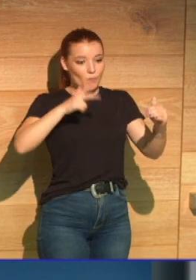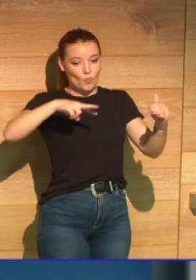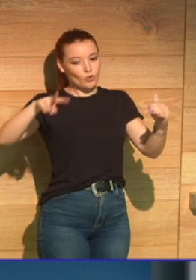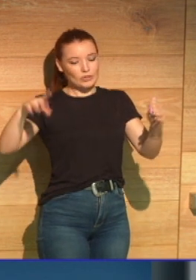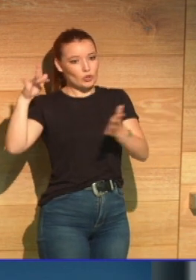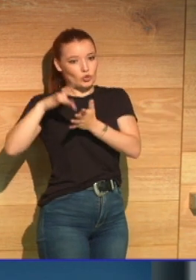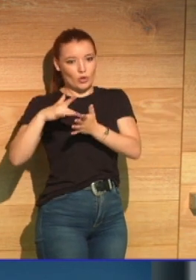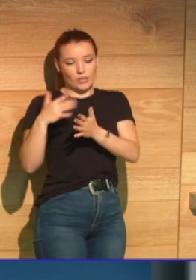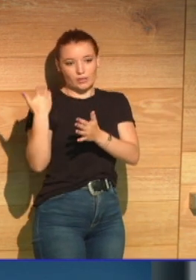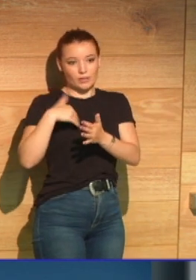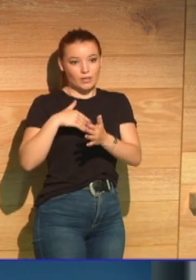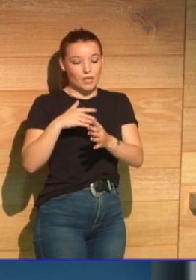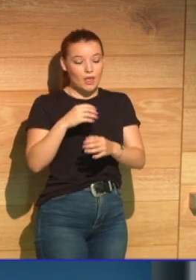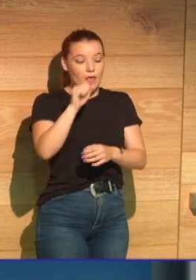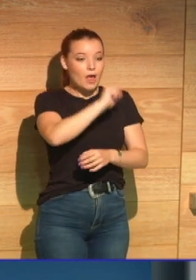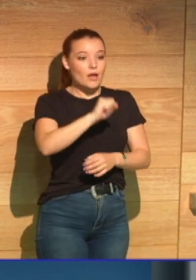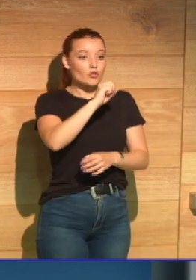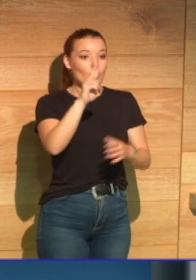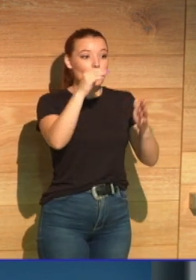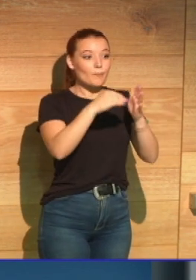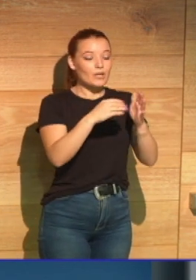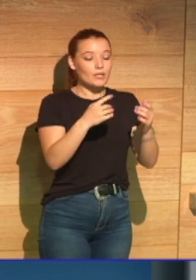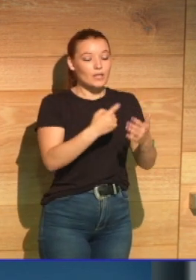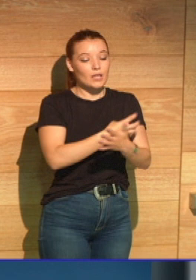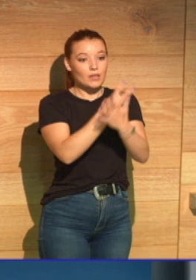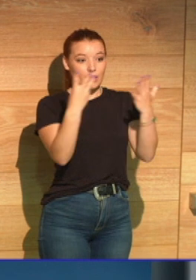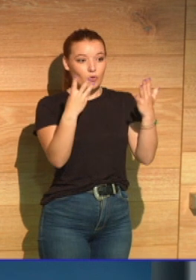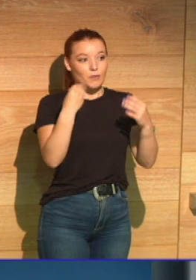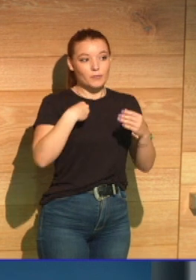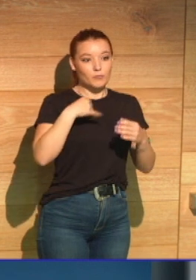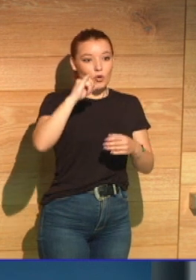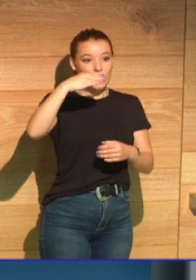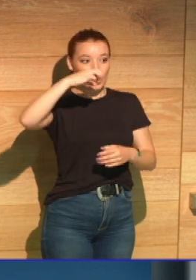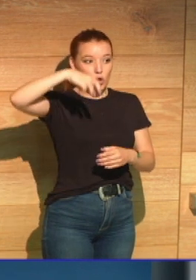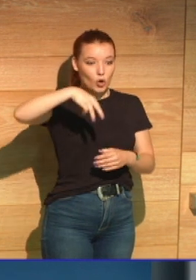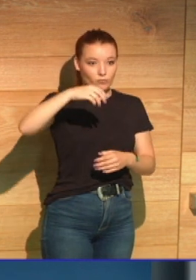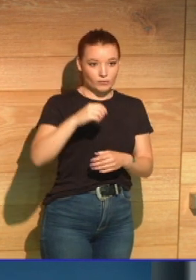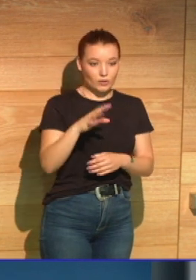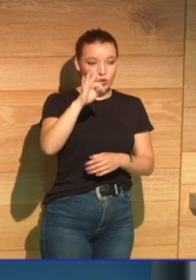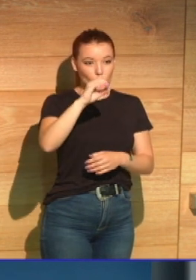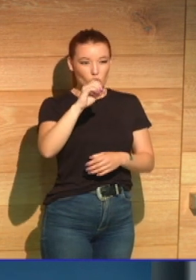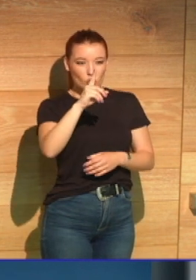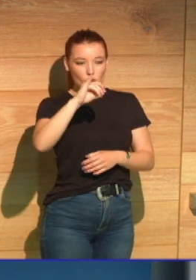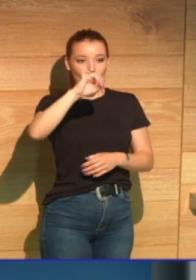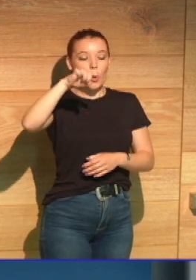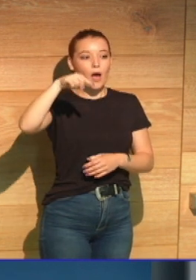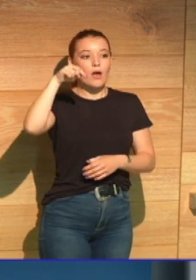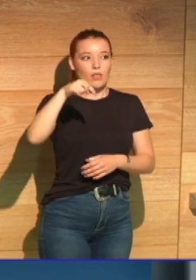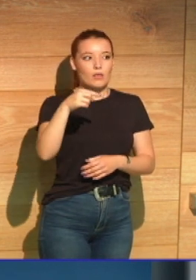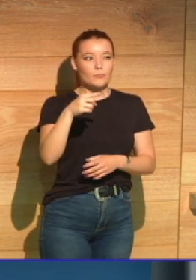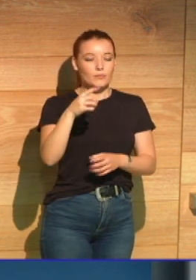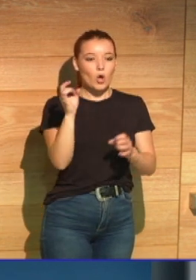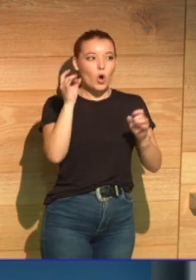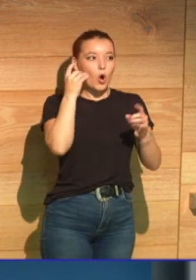eso en 2019, en la reunión de la Conferencia Internacional del ICOM en Tokio, se dio a la tarea de